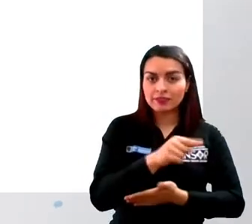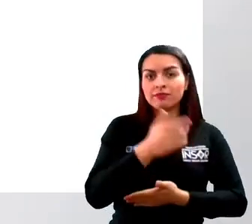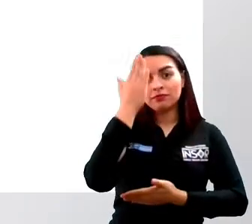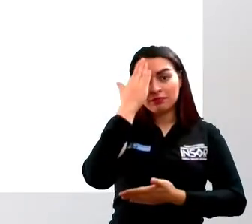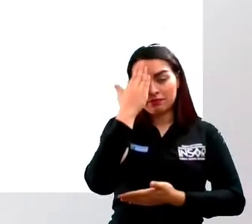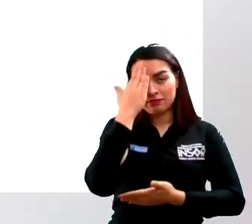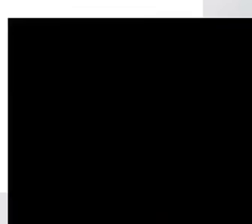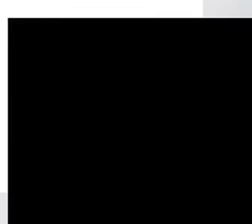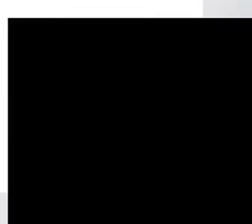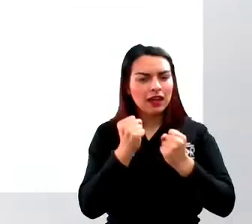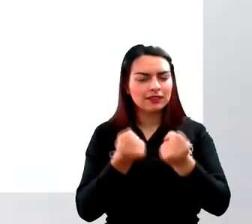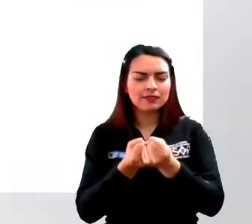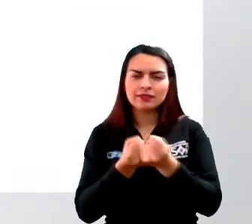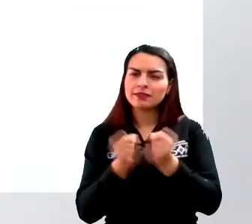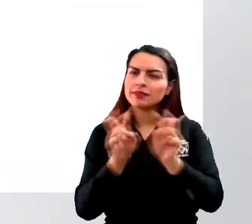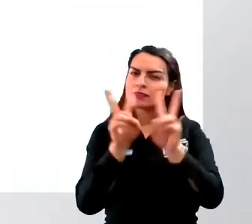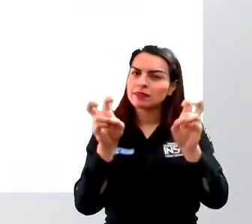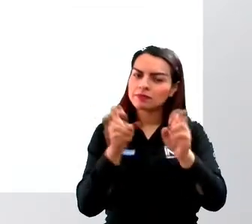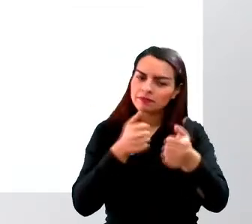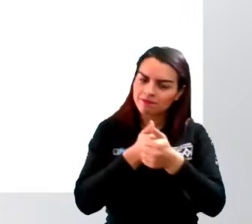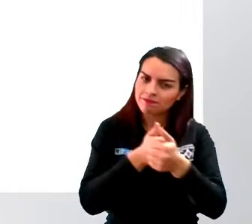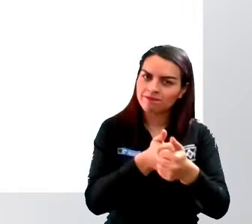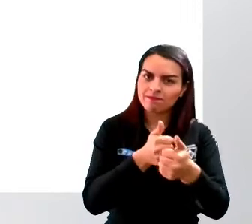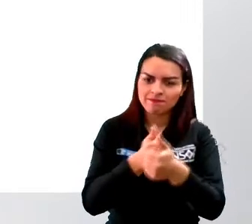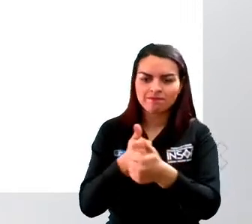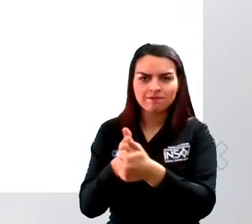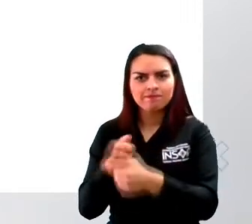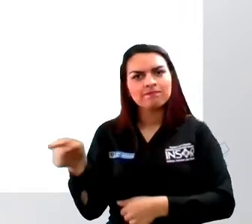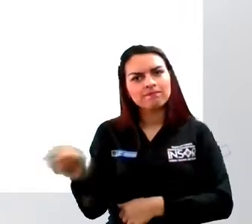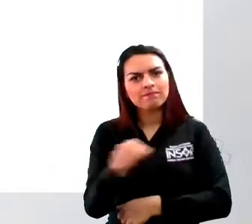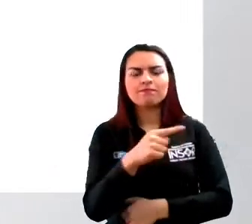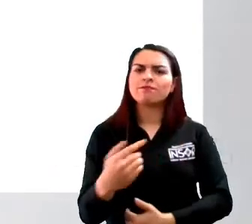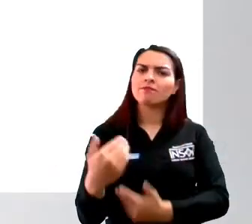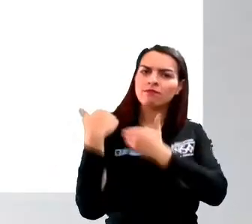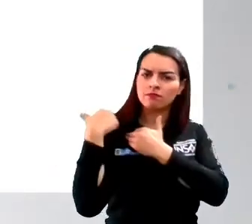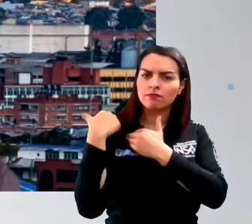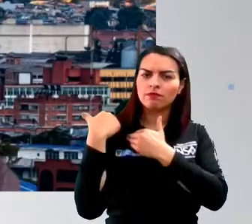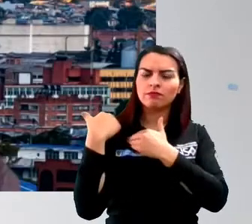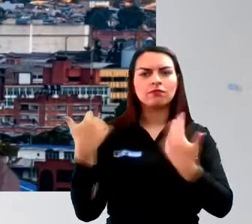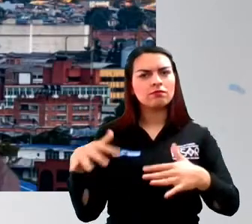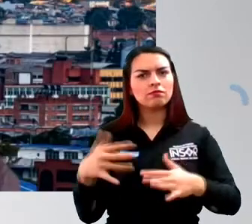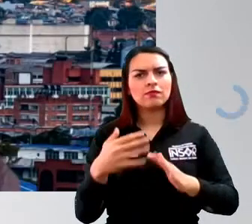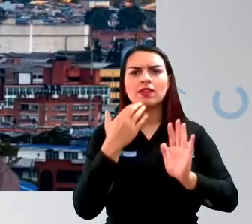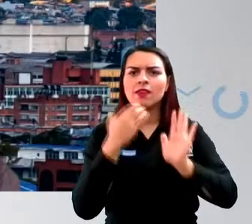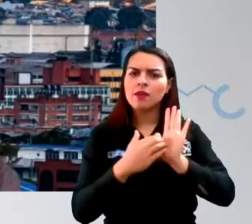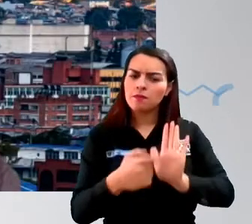acompañamiento, la responsabilidad, el ejemplo,